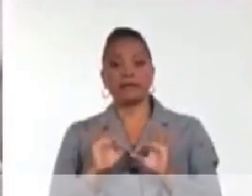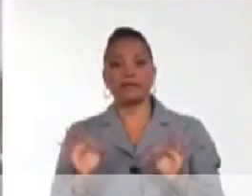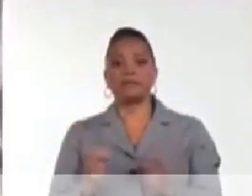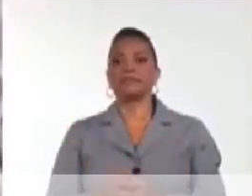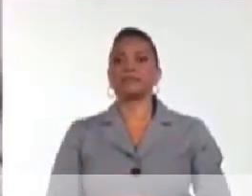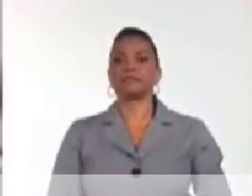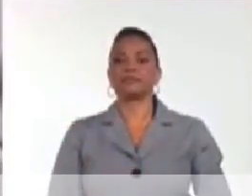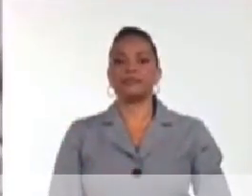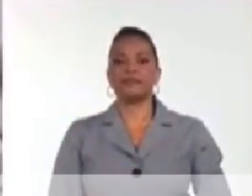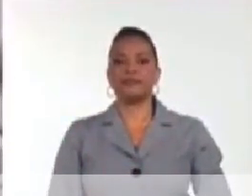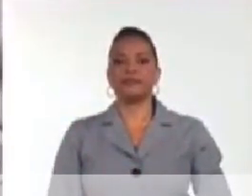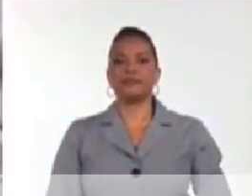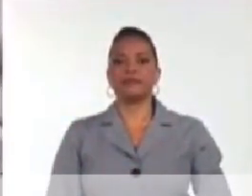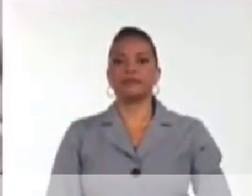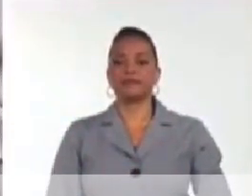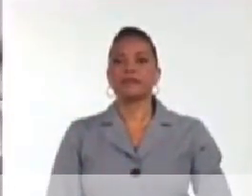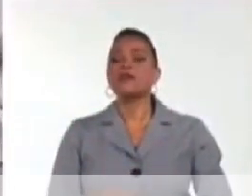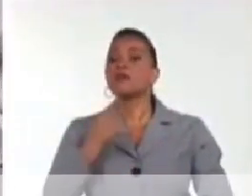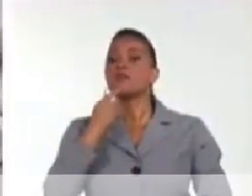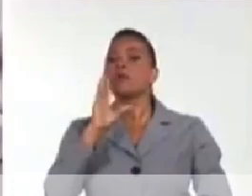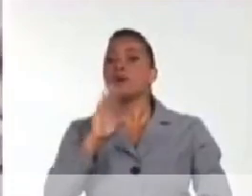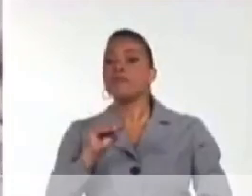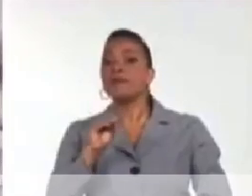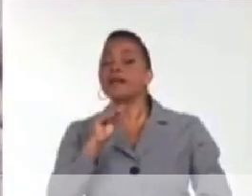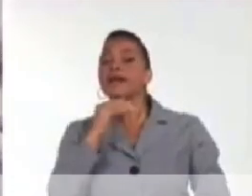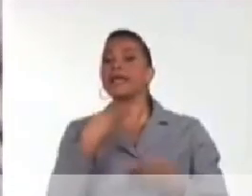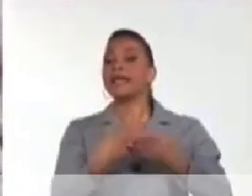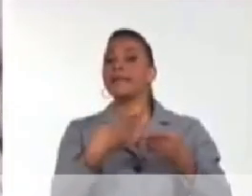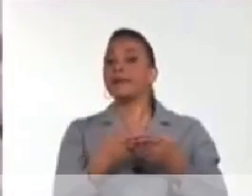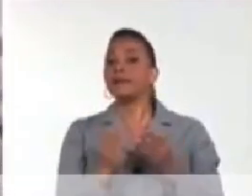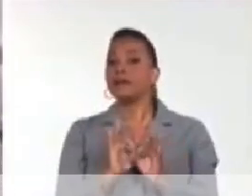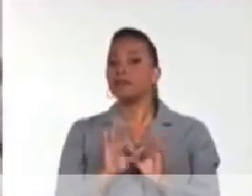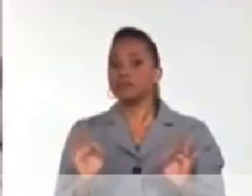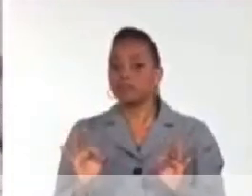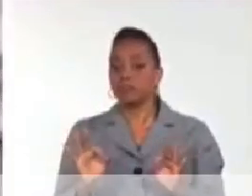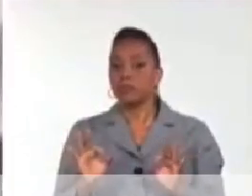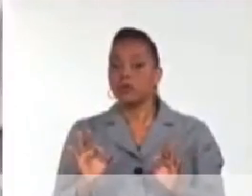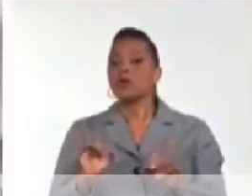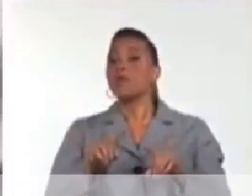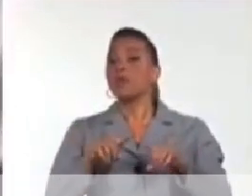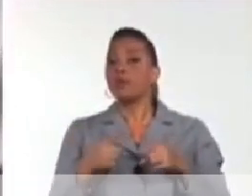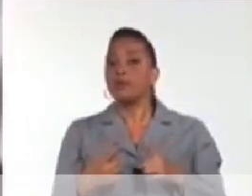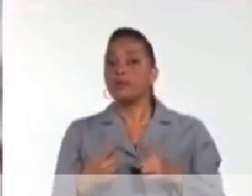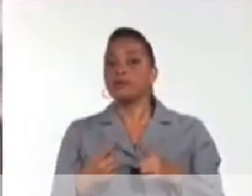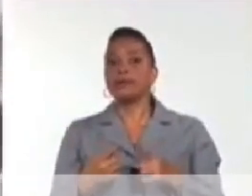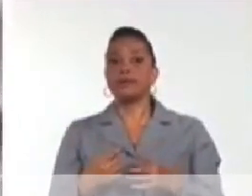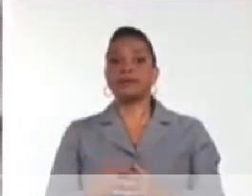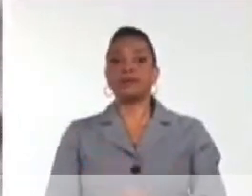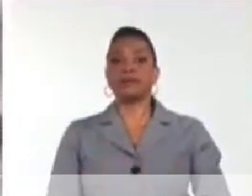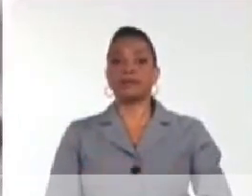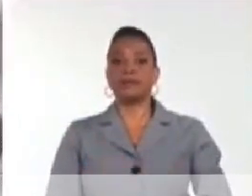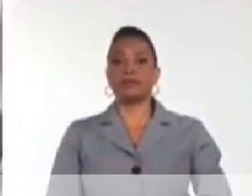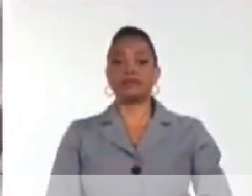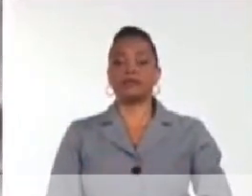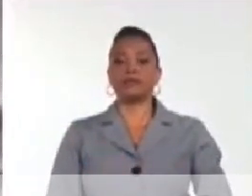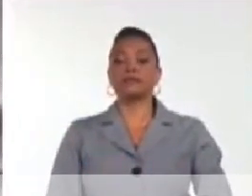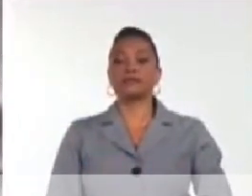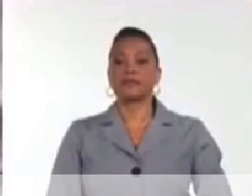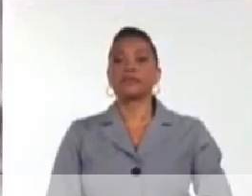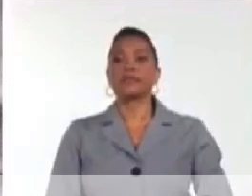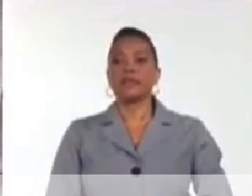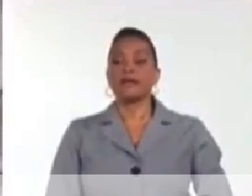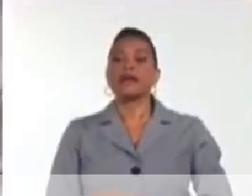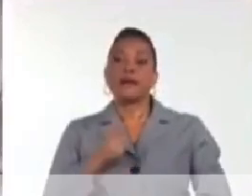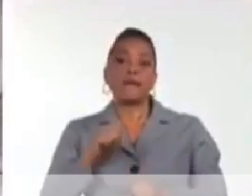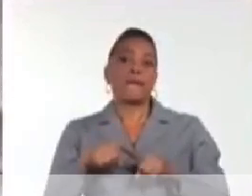pero no, nunca podrían lograr que la empresa sea rentable. Por lo tanto, lo que estoy planteando para concluir es que esa comisión,